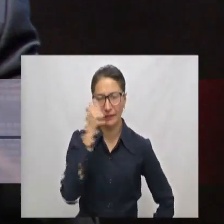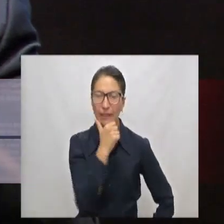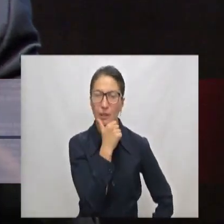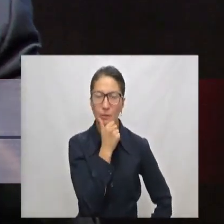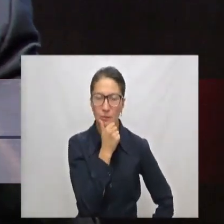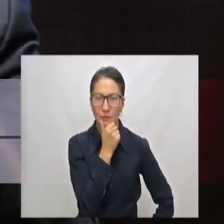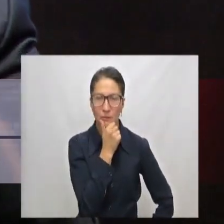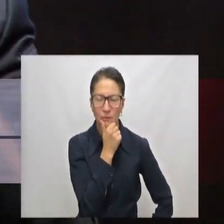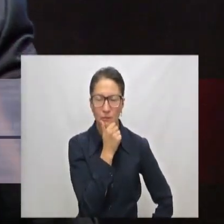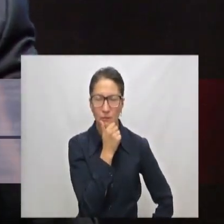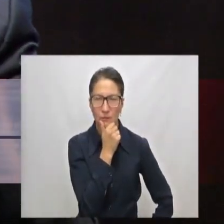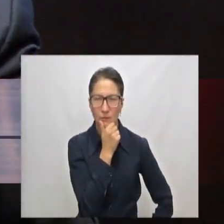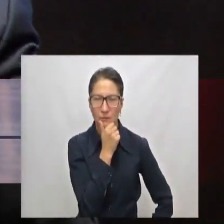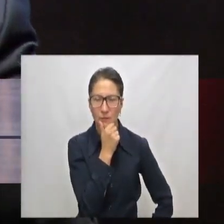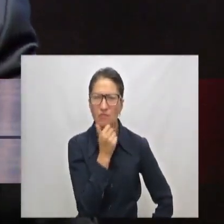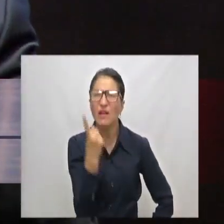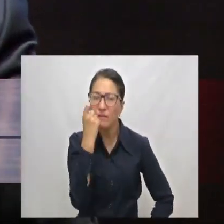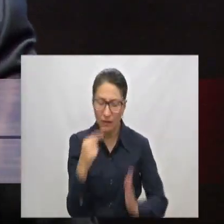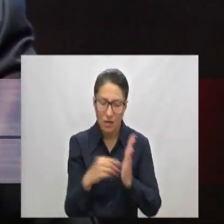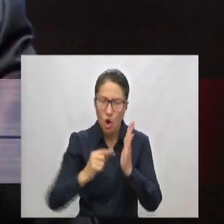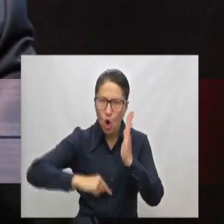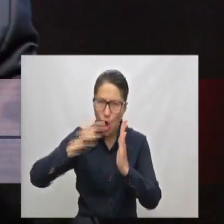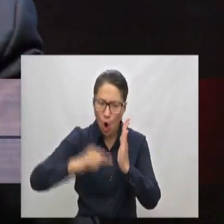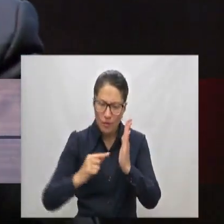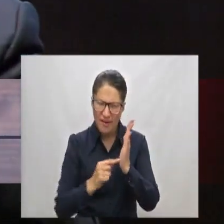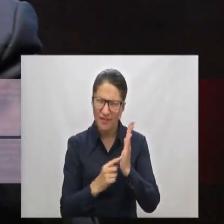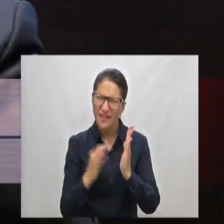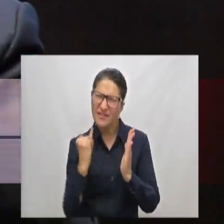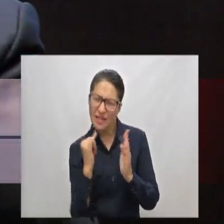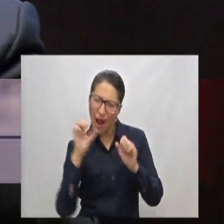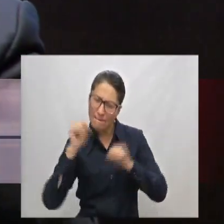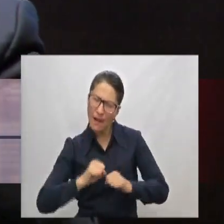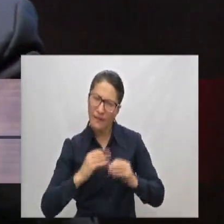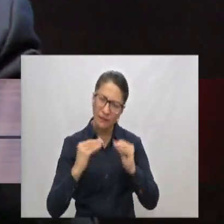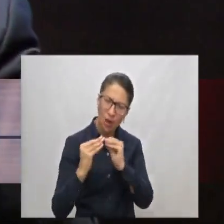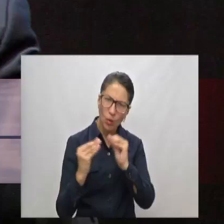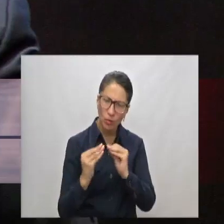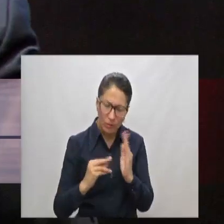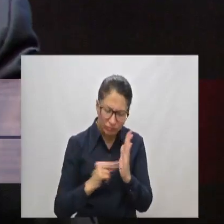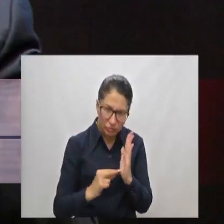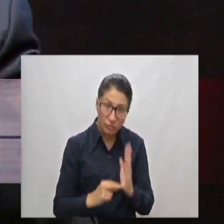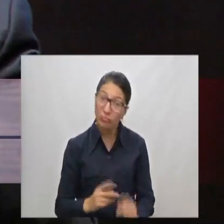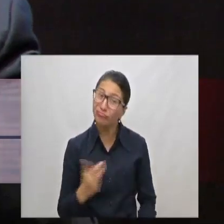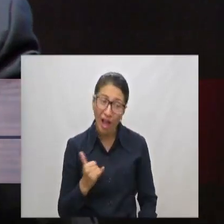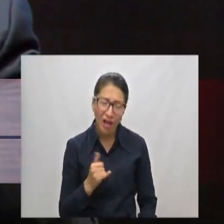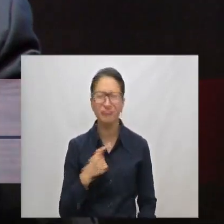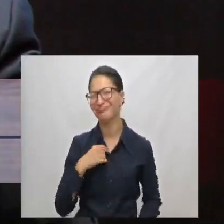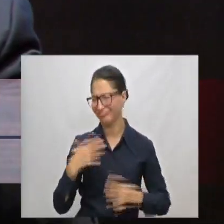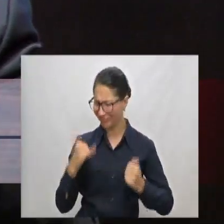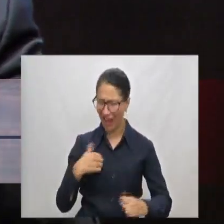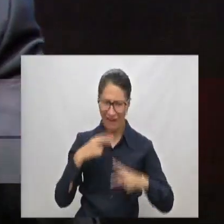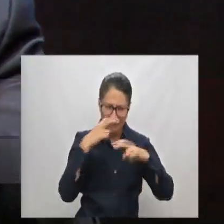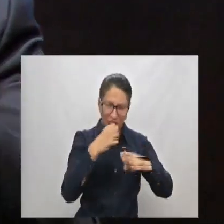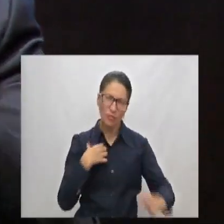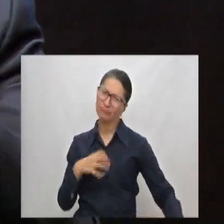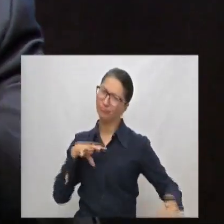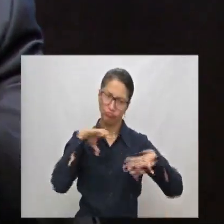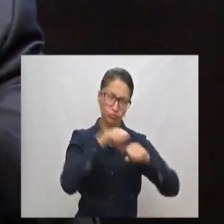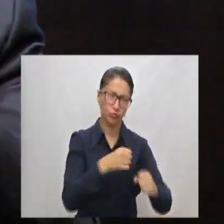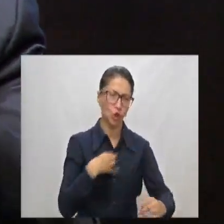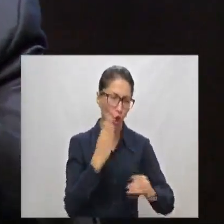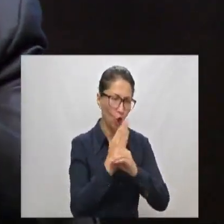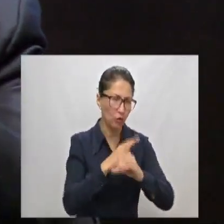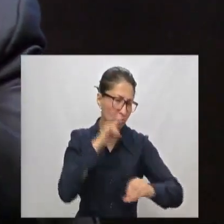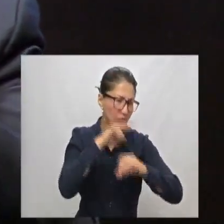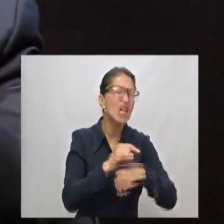Ya está saliendo los otros sí de los contratos, ya están viéndose cosas. Y nosotros vamos a intervenir en esa investigación a